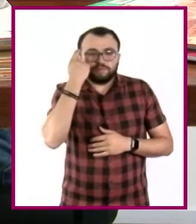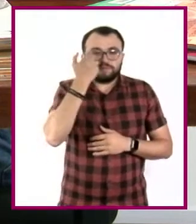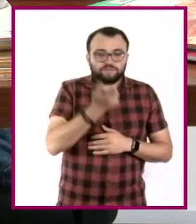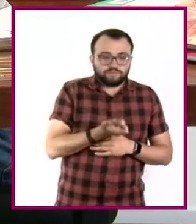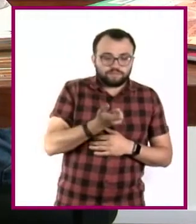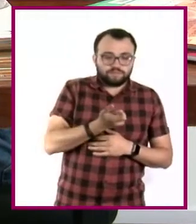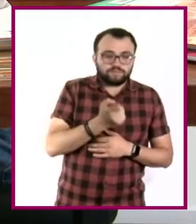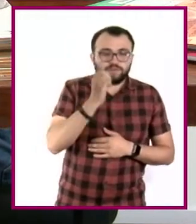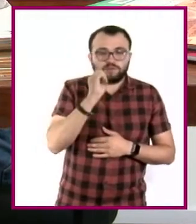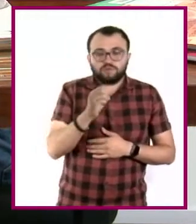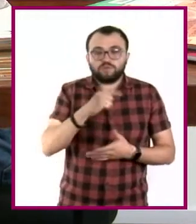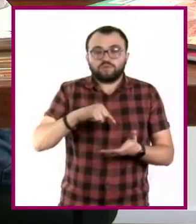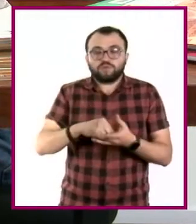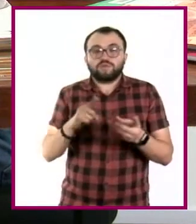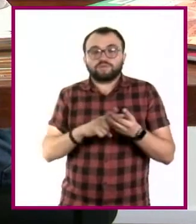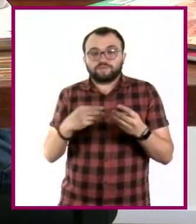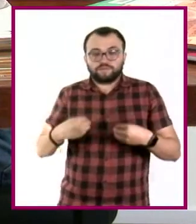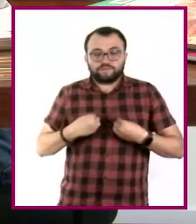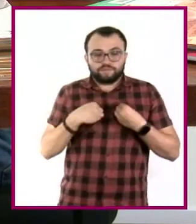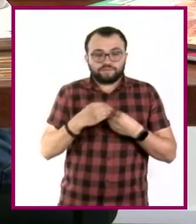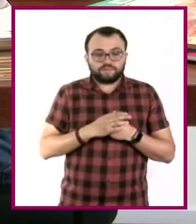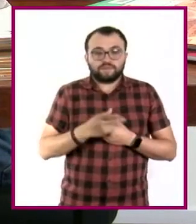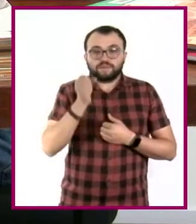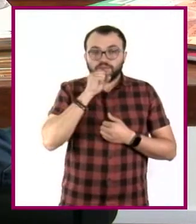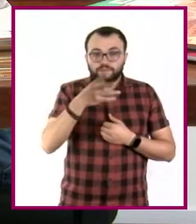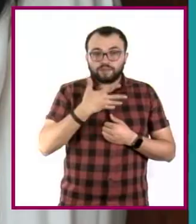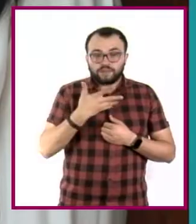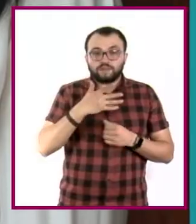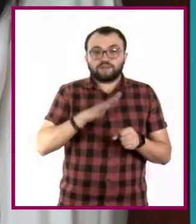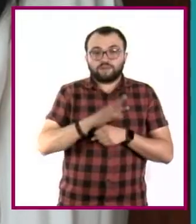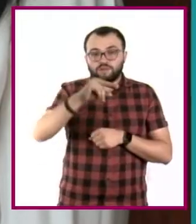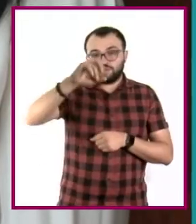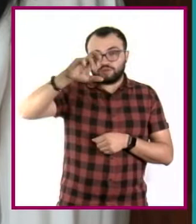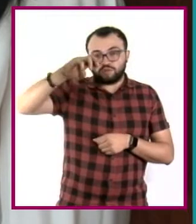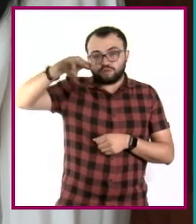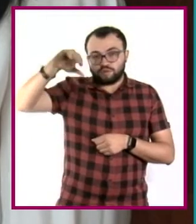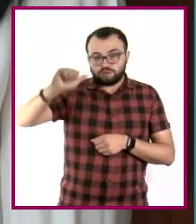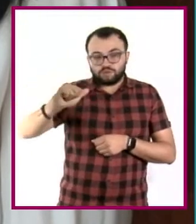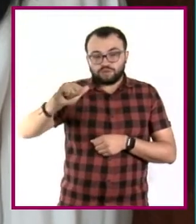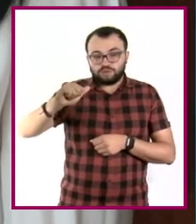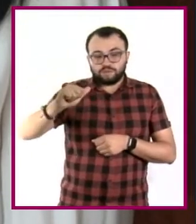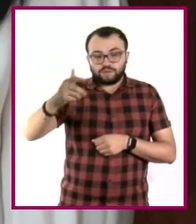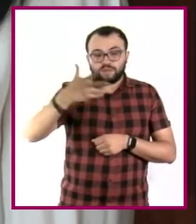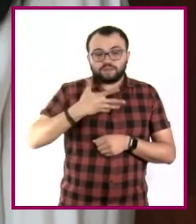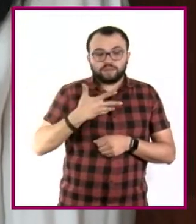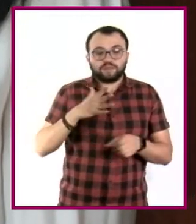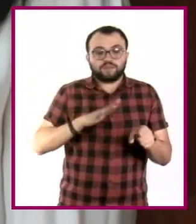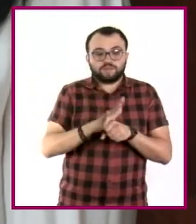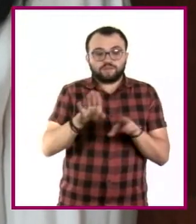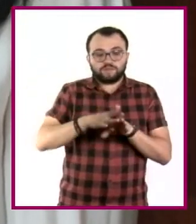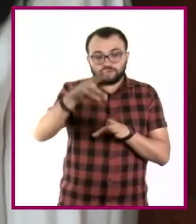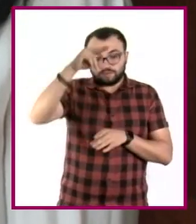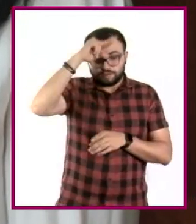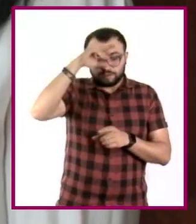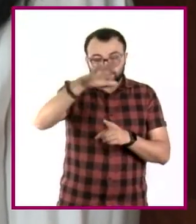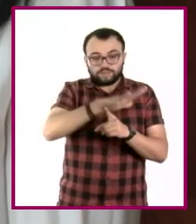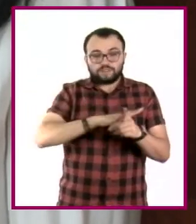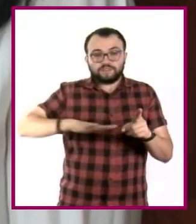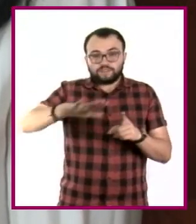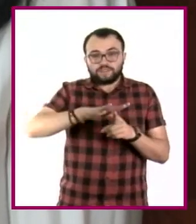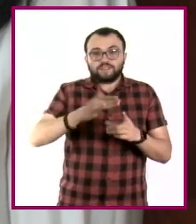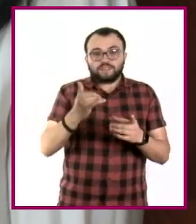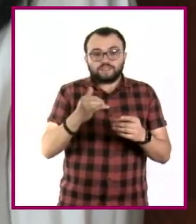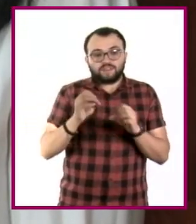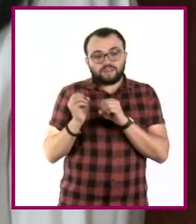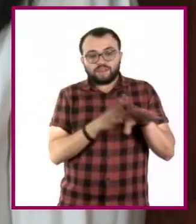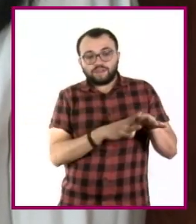económicos o hábitat. También está el caso de Norma Elizabeth Martínez, quien creó una cubierta inteligente impermeable y desechable